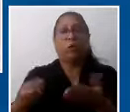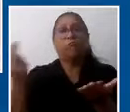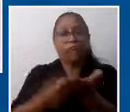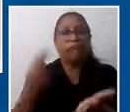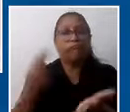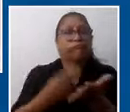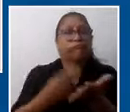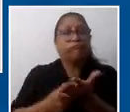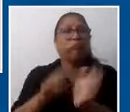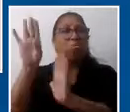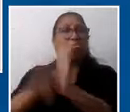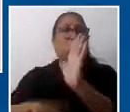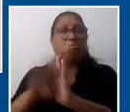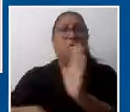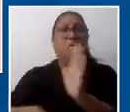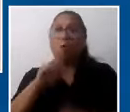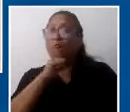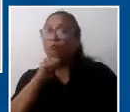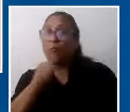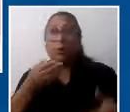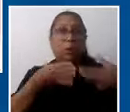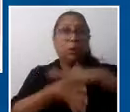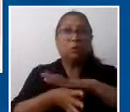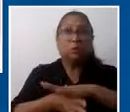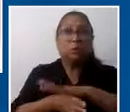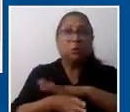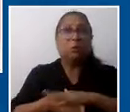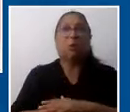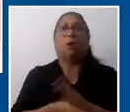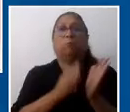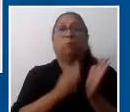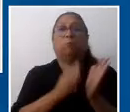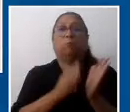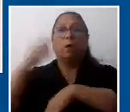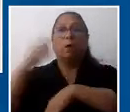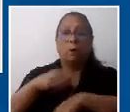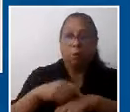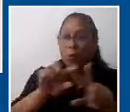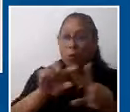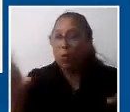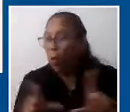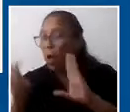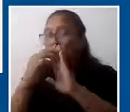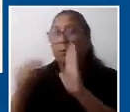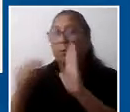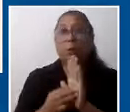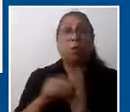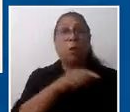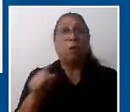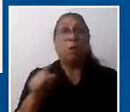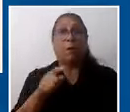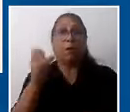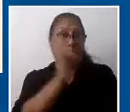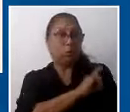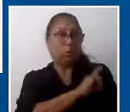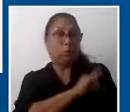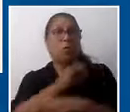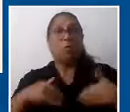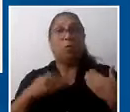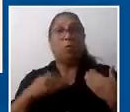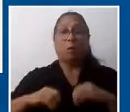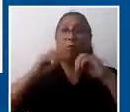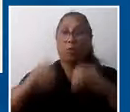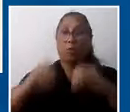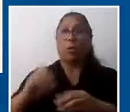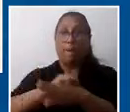discriminación o de falta de accesibilidad, adaptabilidad, disponibilidad del servicio educativo, a efectos de que las entidades puedan ejercer sus